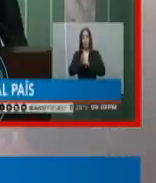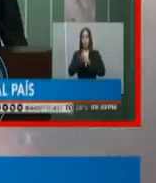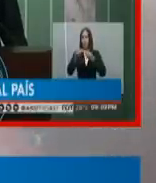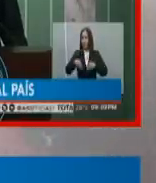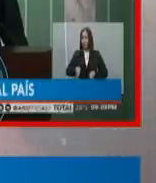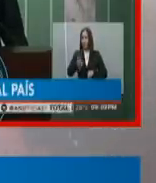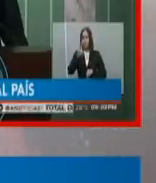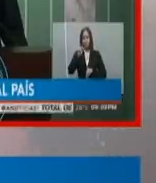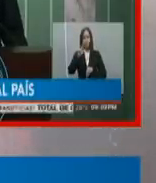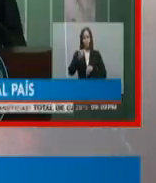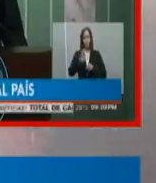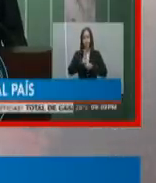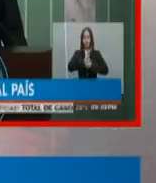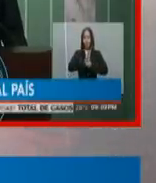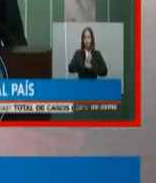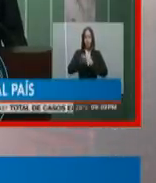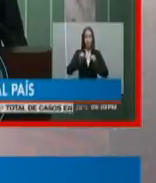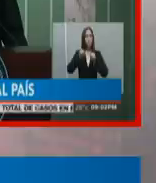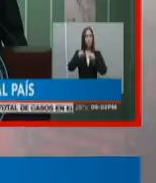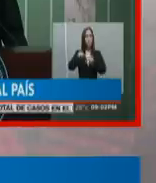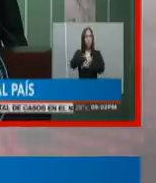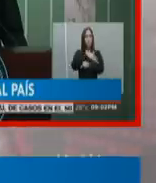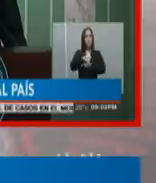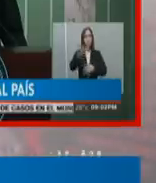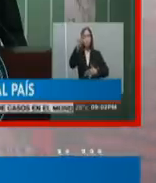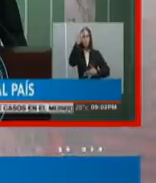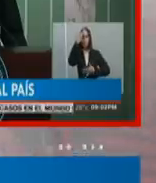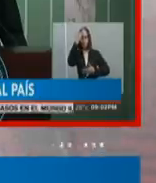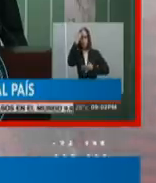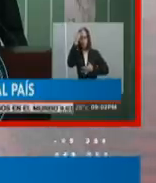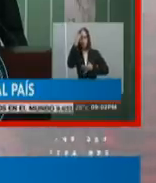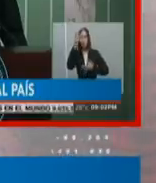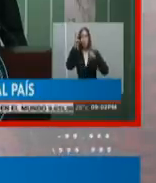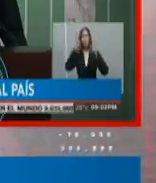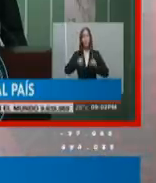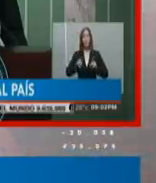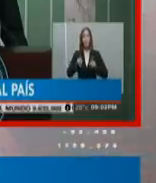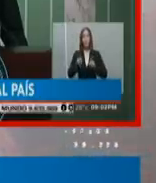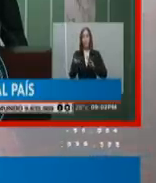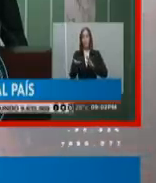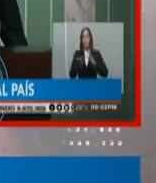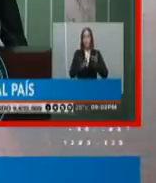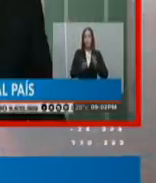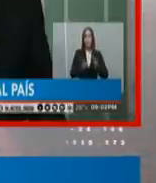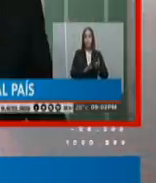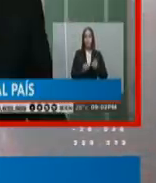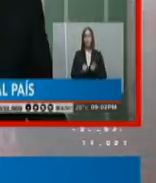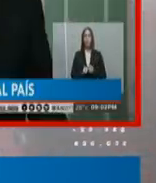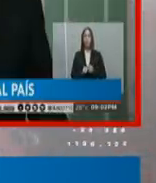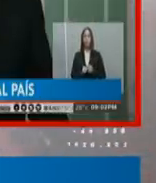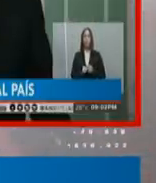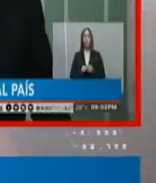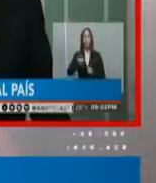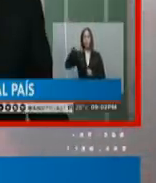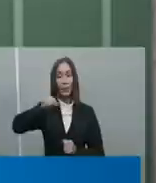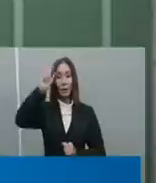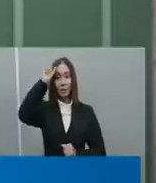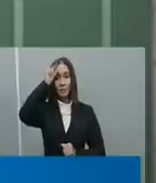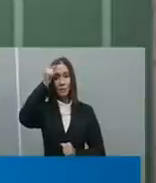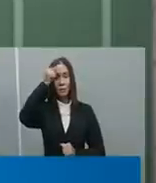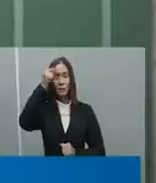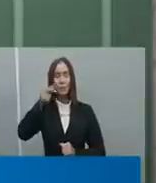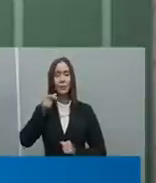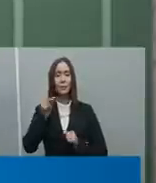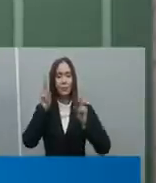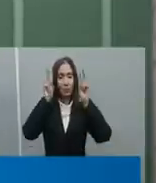circular libremente en las calles. Hace un llamado importante a que todos preservemos la calma, mantengamos todas las medidas que fueron adoptadas